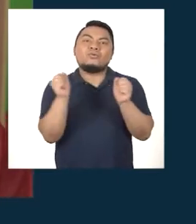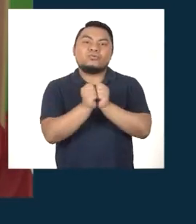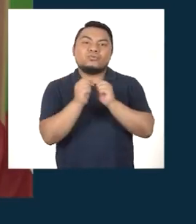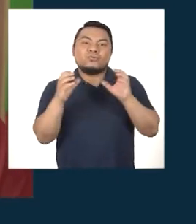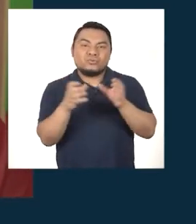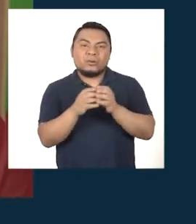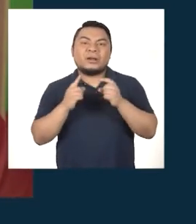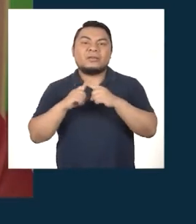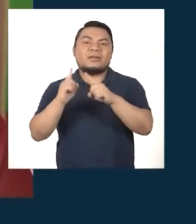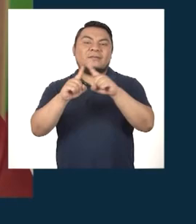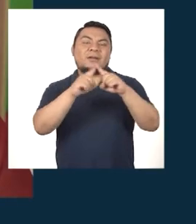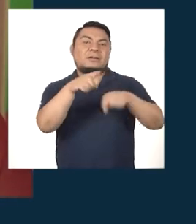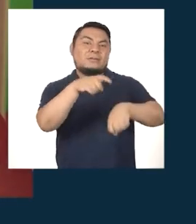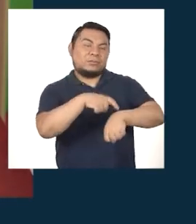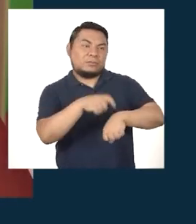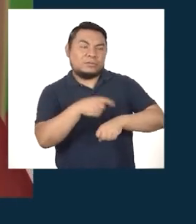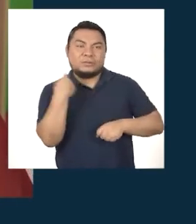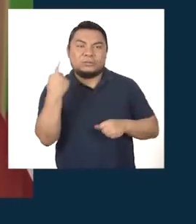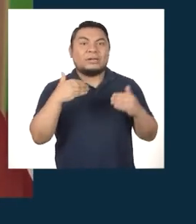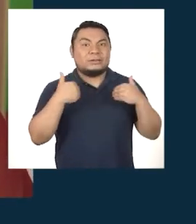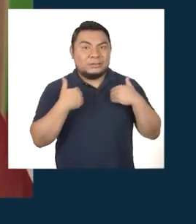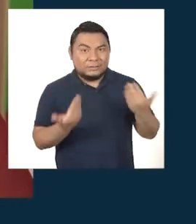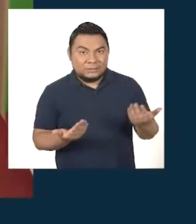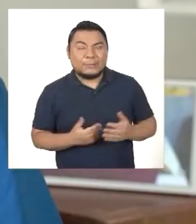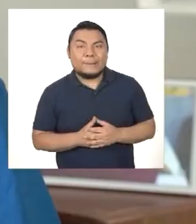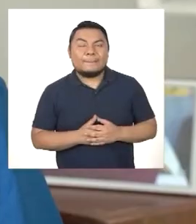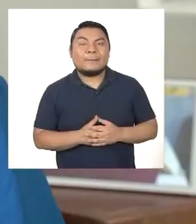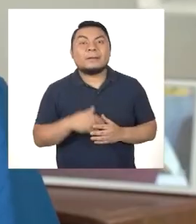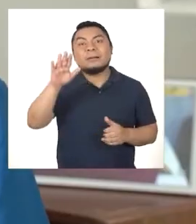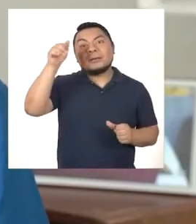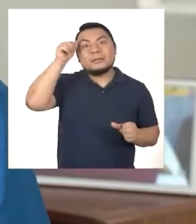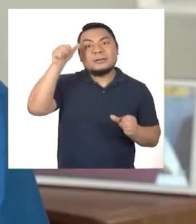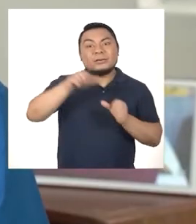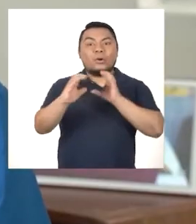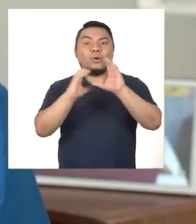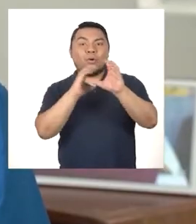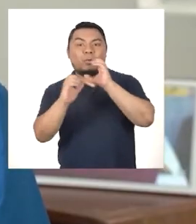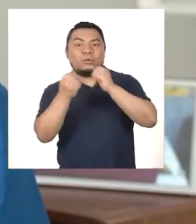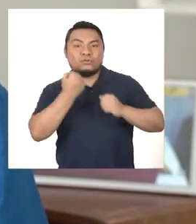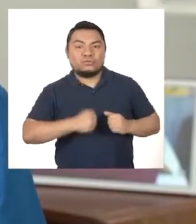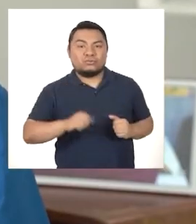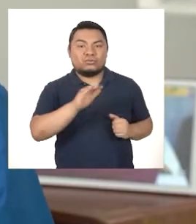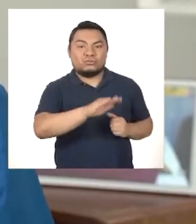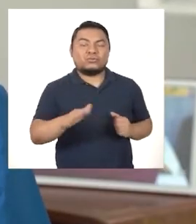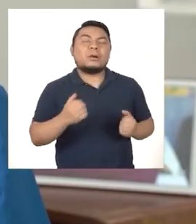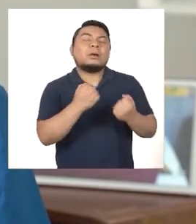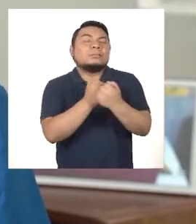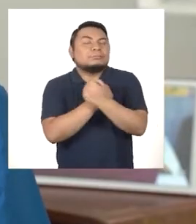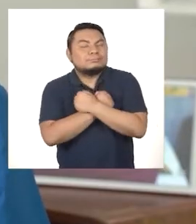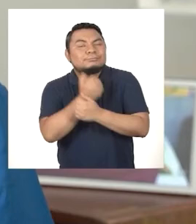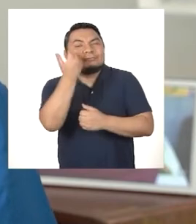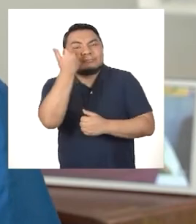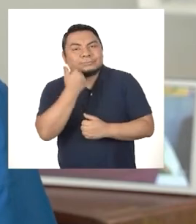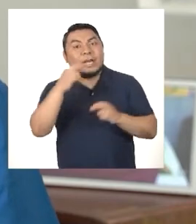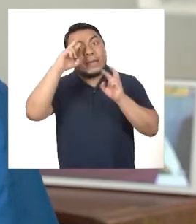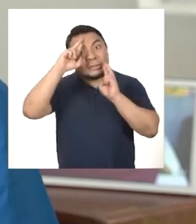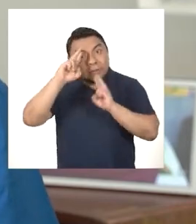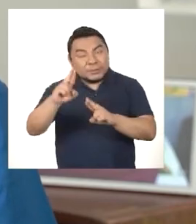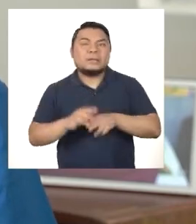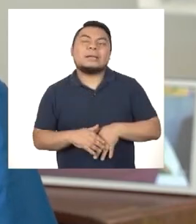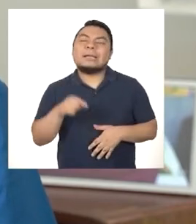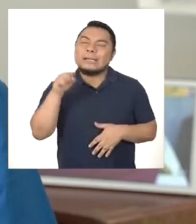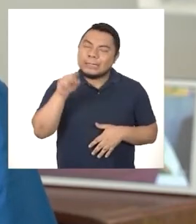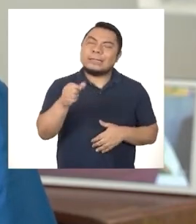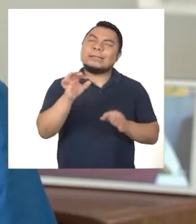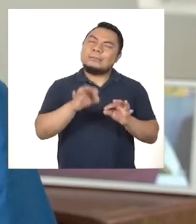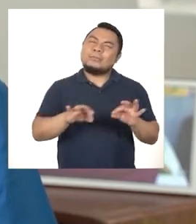en los diferentes momentos que nosotros tengamos, ¿no? Recordemos que la comunicación con los niños debe ser con afecto y con respeto.